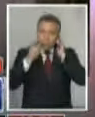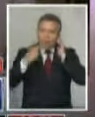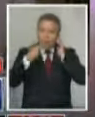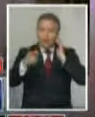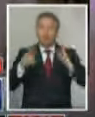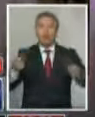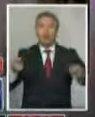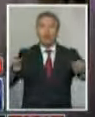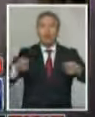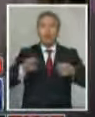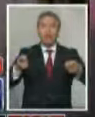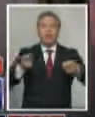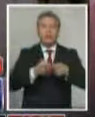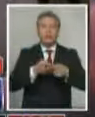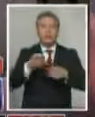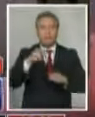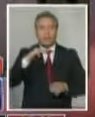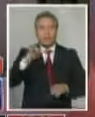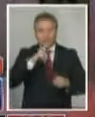mixta?